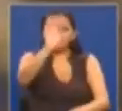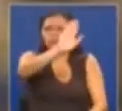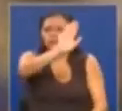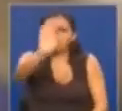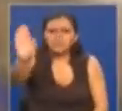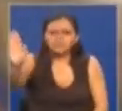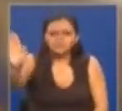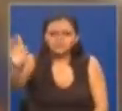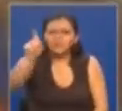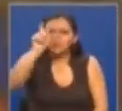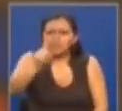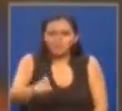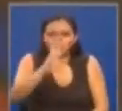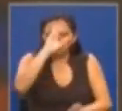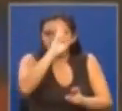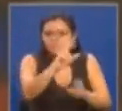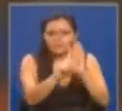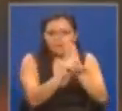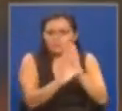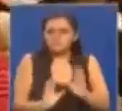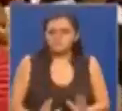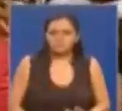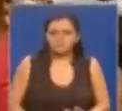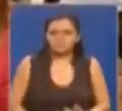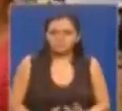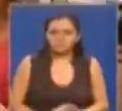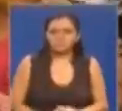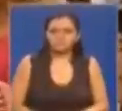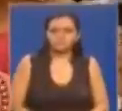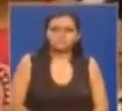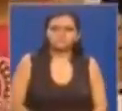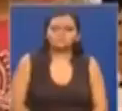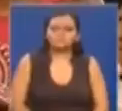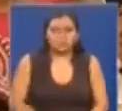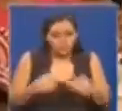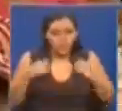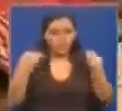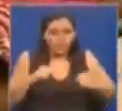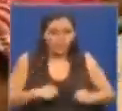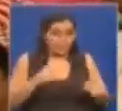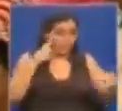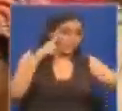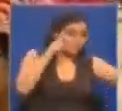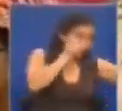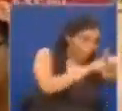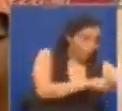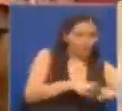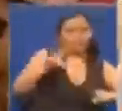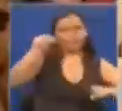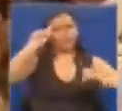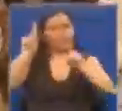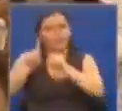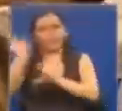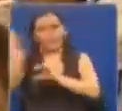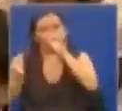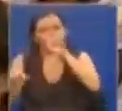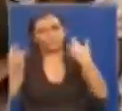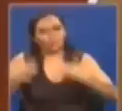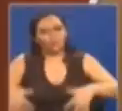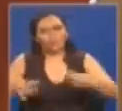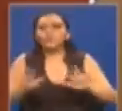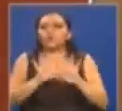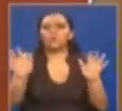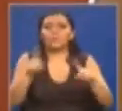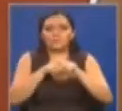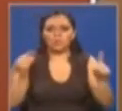Aquí nadie puede estar sobre la ley, compañeros. Yo puedo estar de acuerdo o en desacuerdo con un juicio, pero jamás